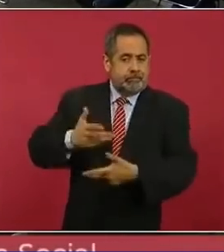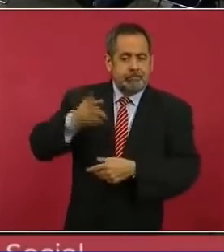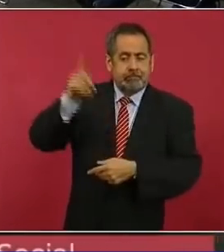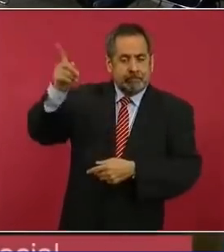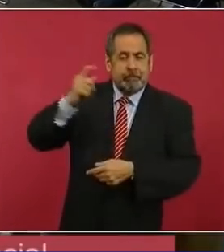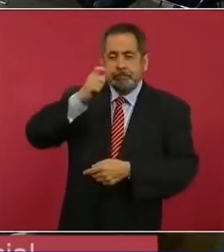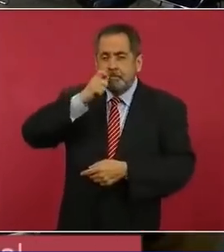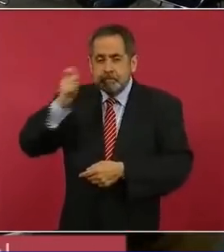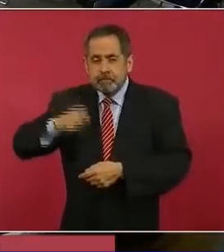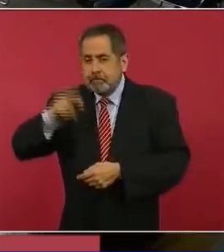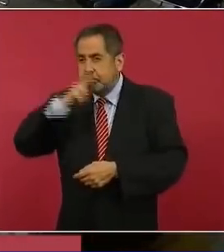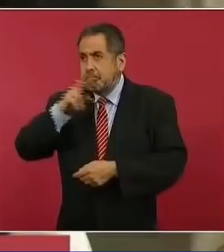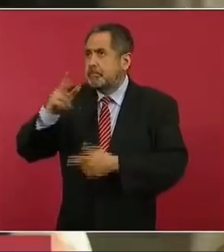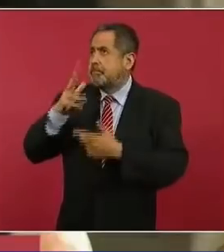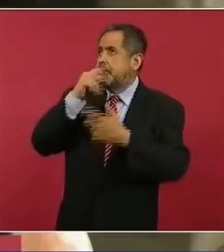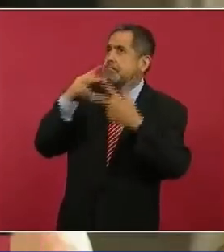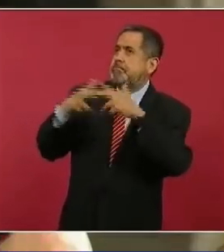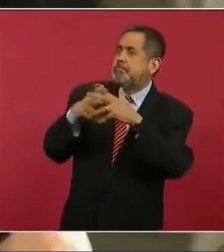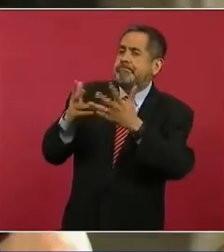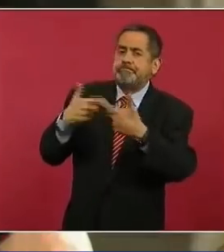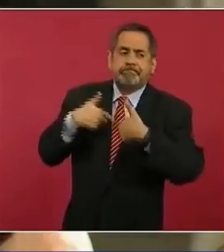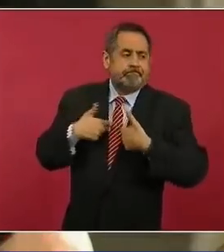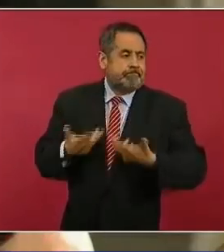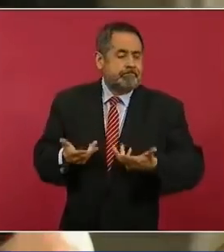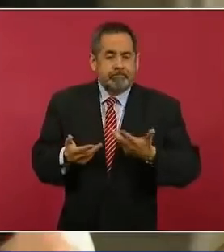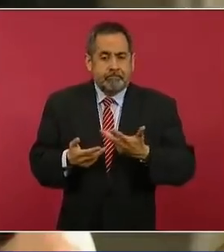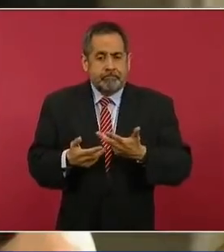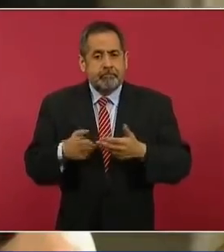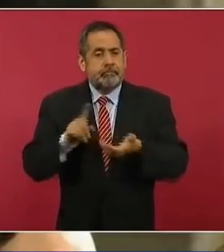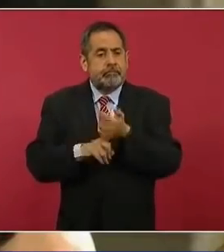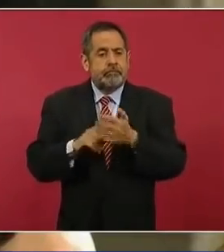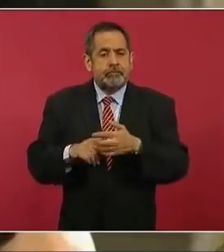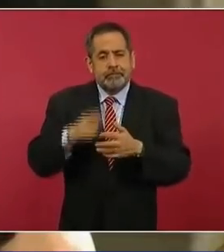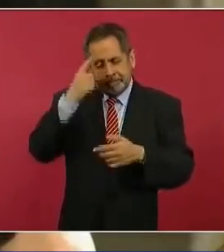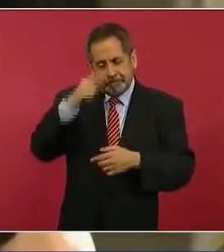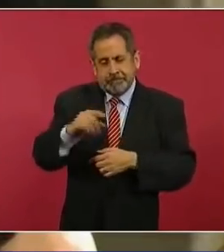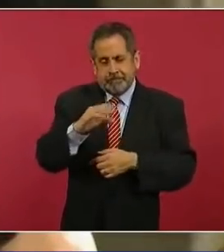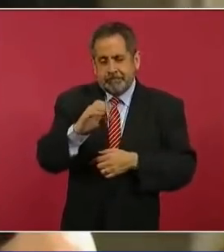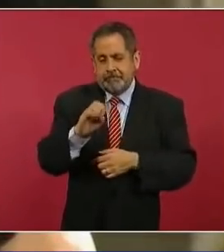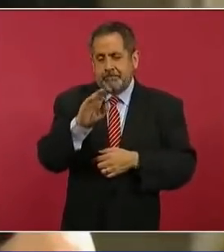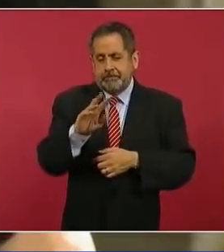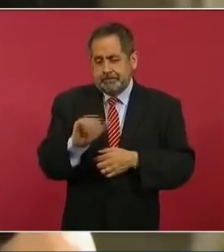Rusia nos está afectando, y de la cebada, ¿no? Que